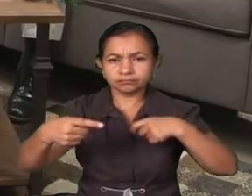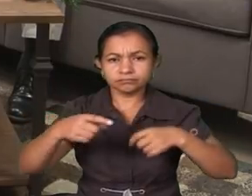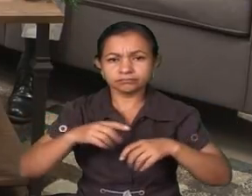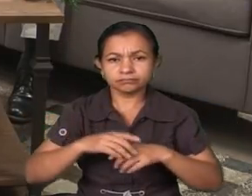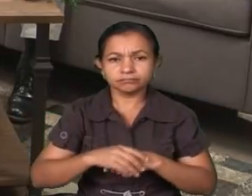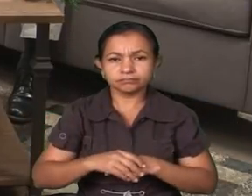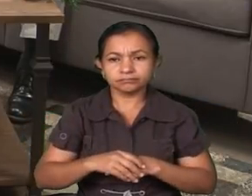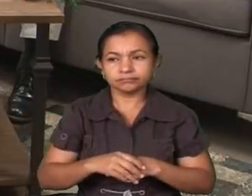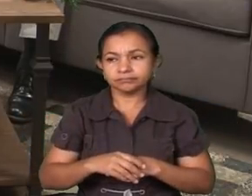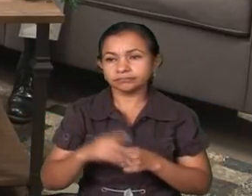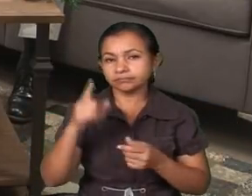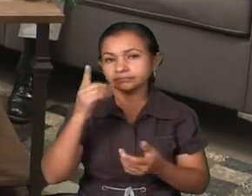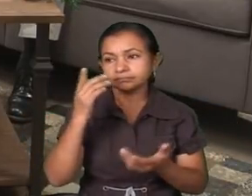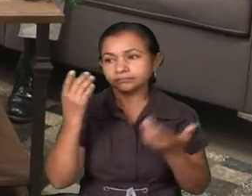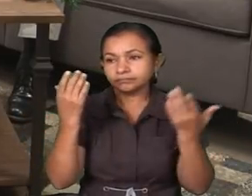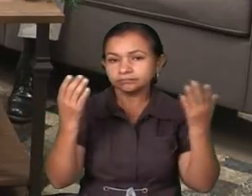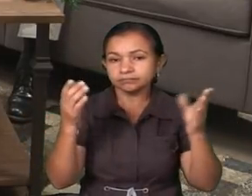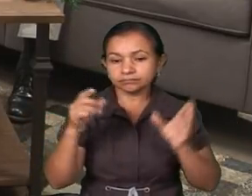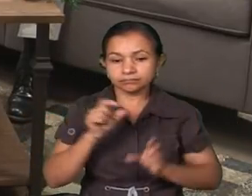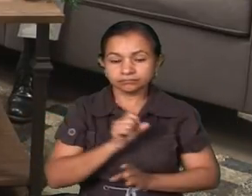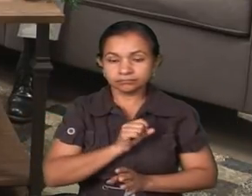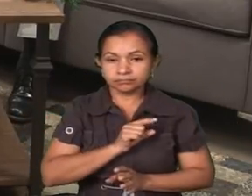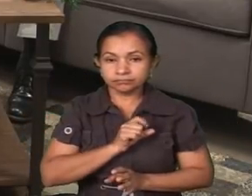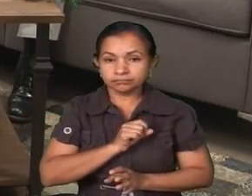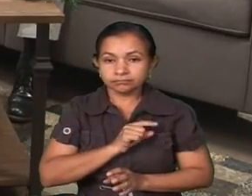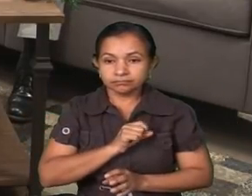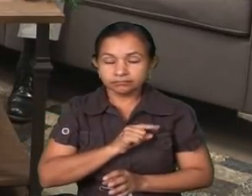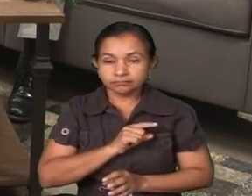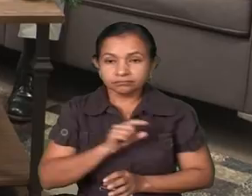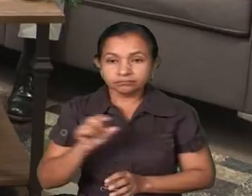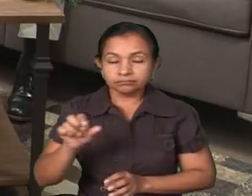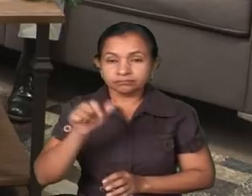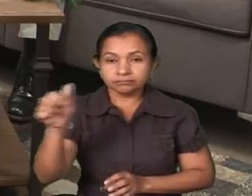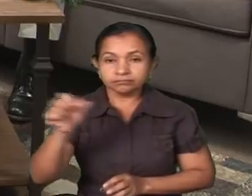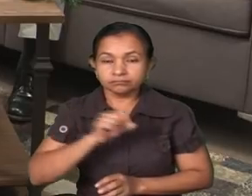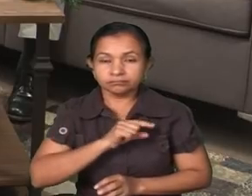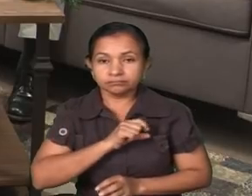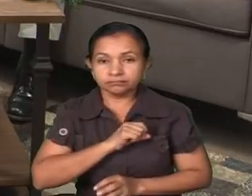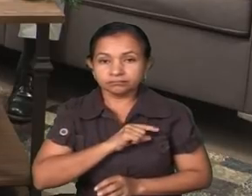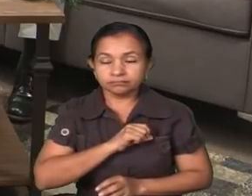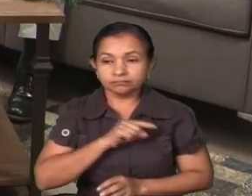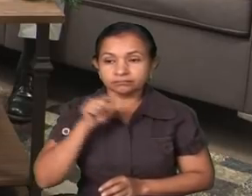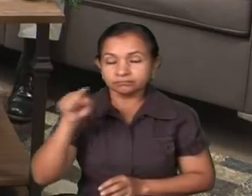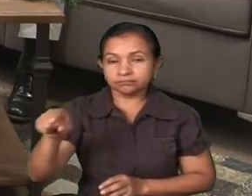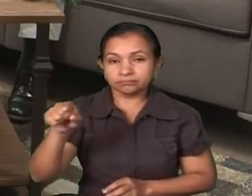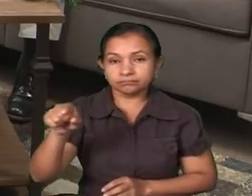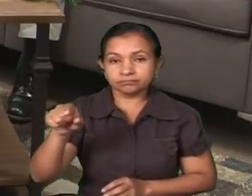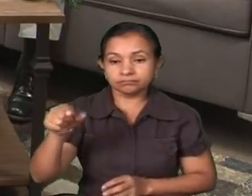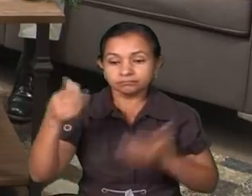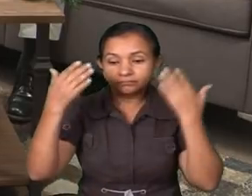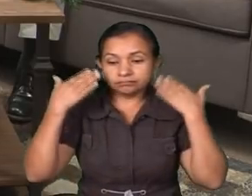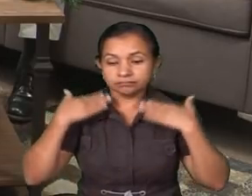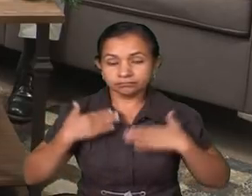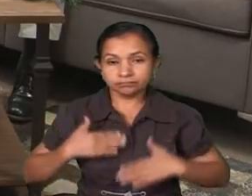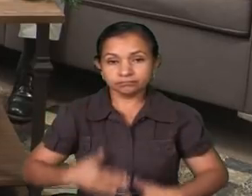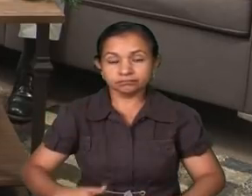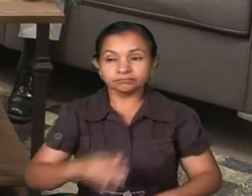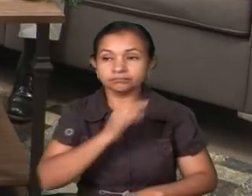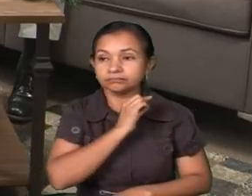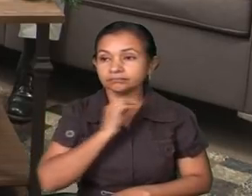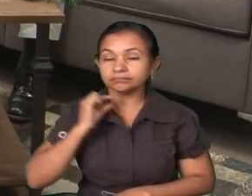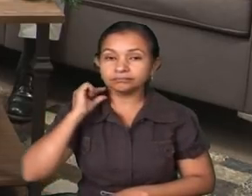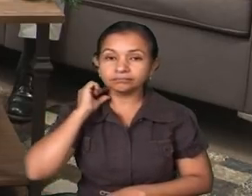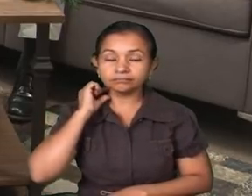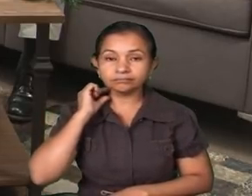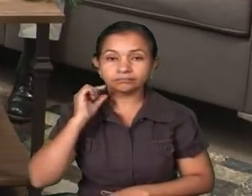Porque una cosa es que pequemos nosotros y otra cosa es que peque él con una sotana, disfrazado